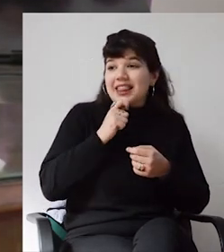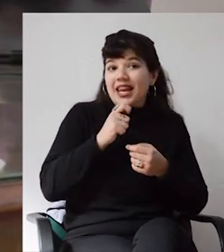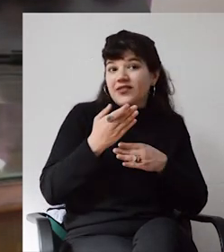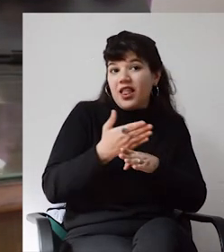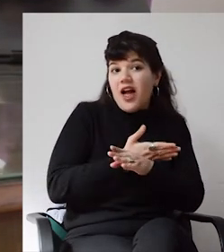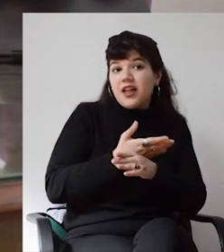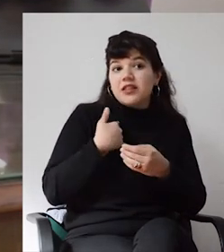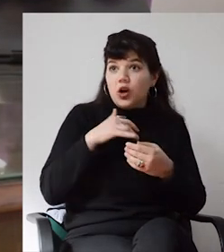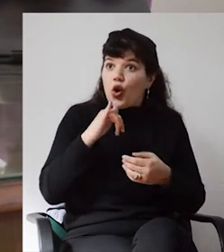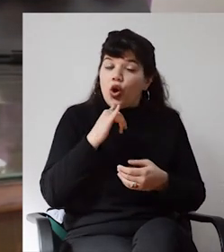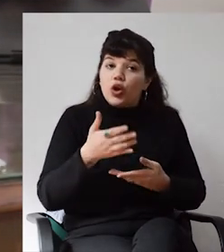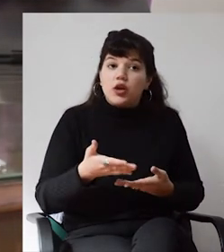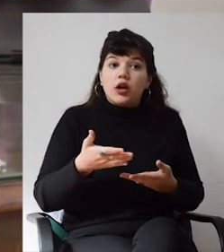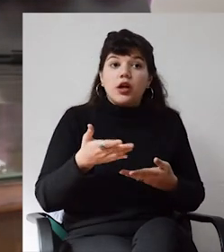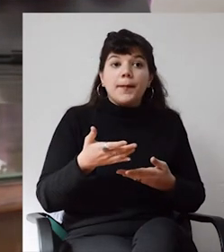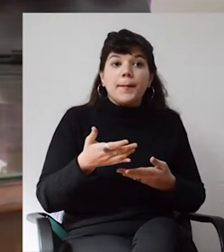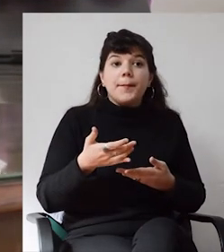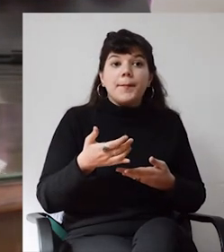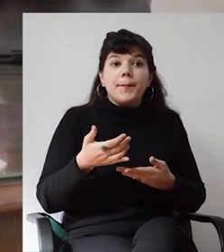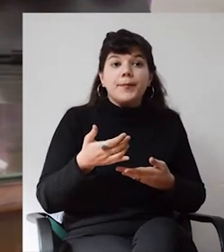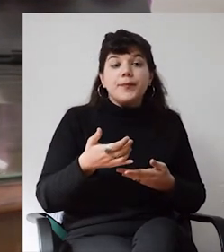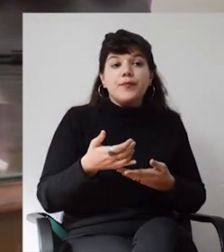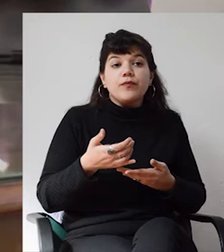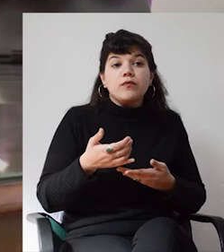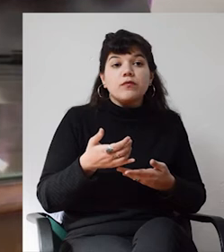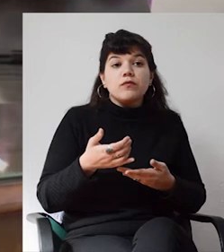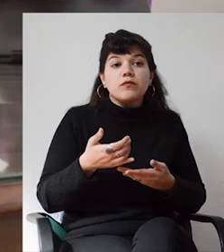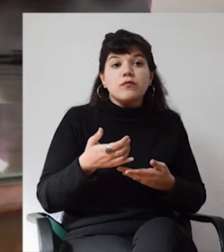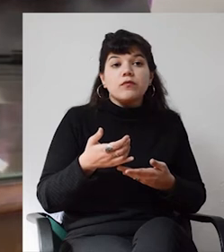en una entrevista que nos hicieron comentábamos,